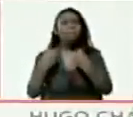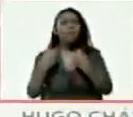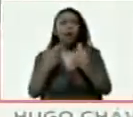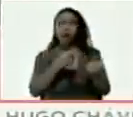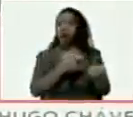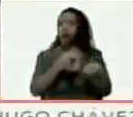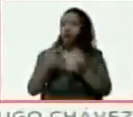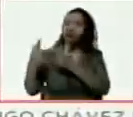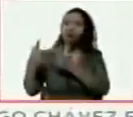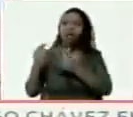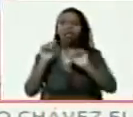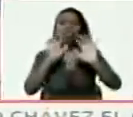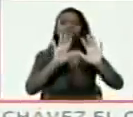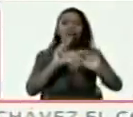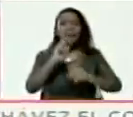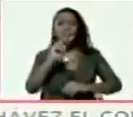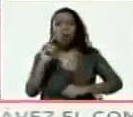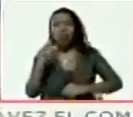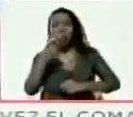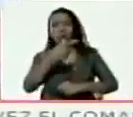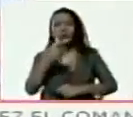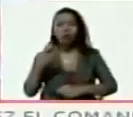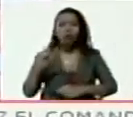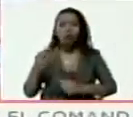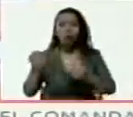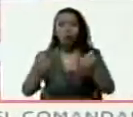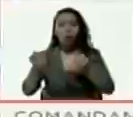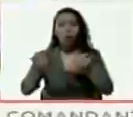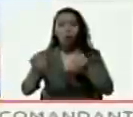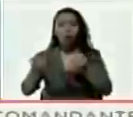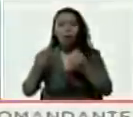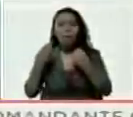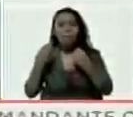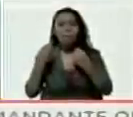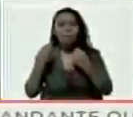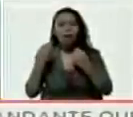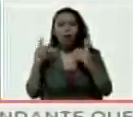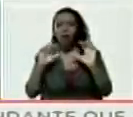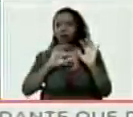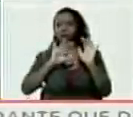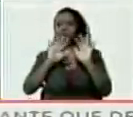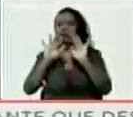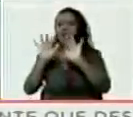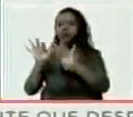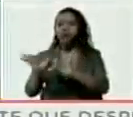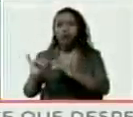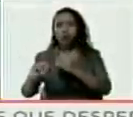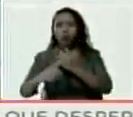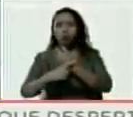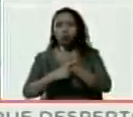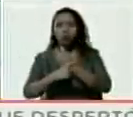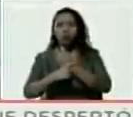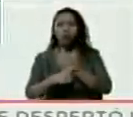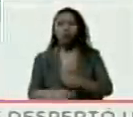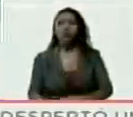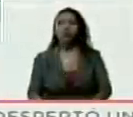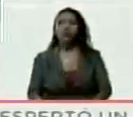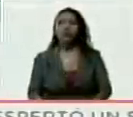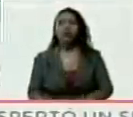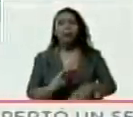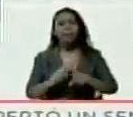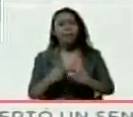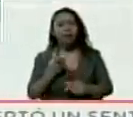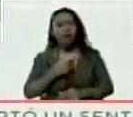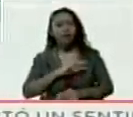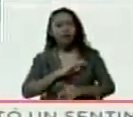llevaran unas 10, 20 personas por camión para la concentración de Juan Guaidó. Pero volvamos al